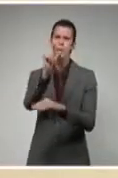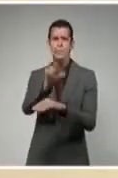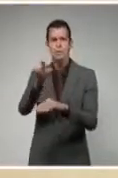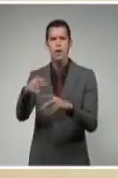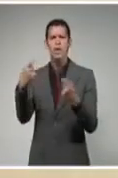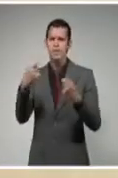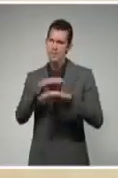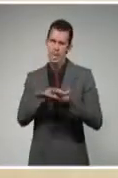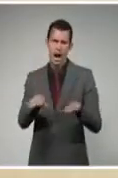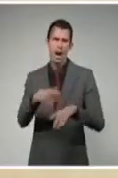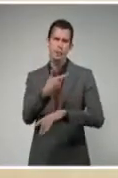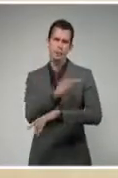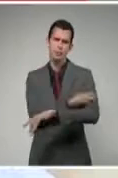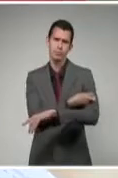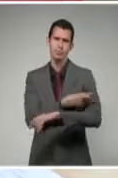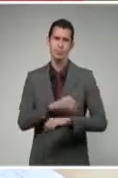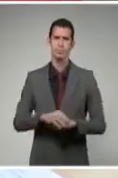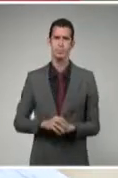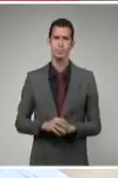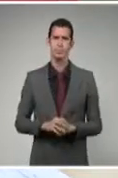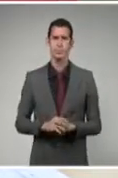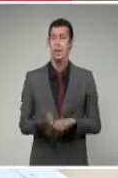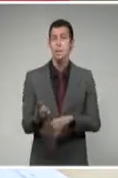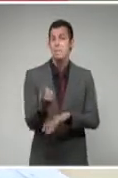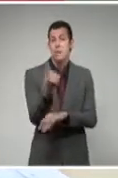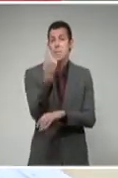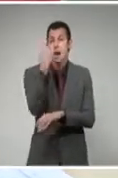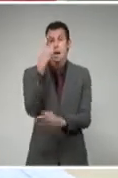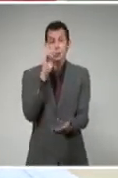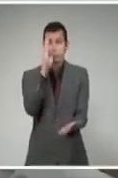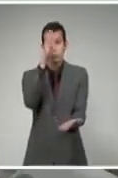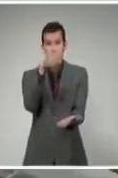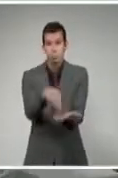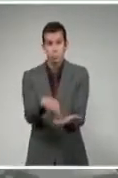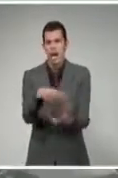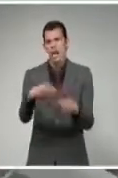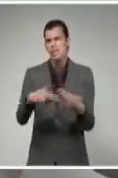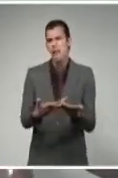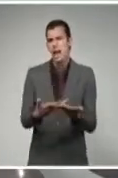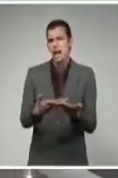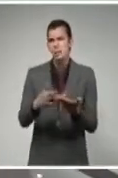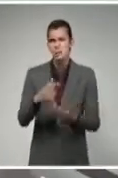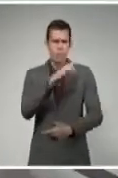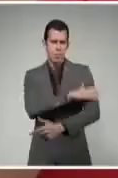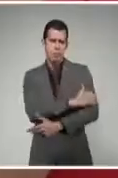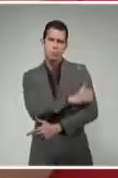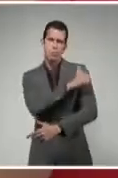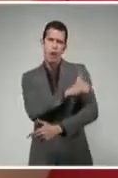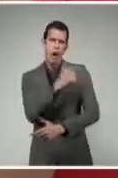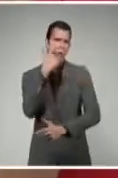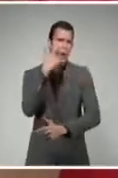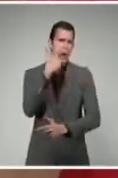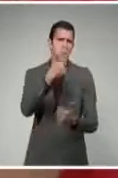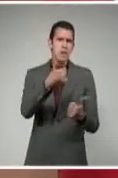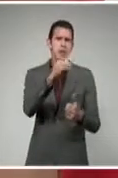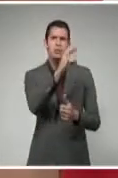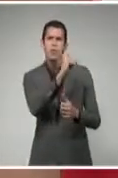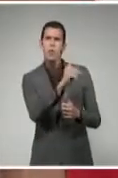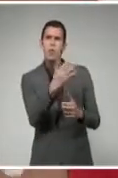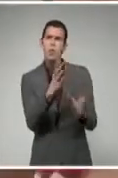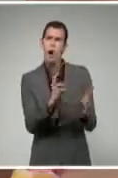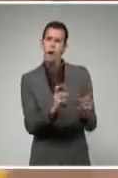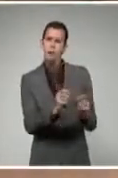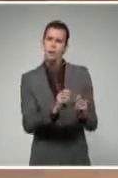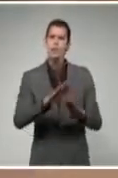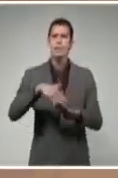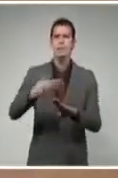de la toma de signos vitales, la consulta evaluadora de inclusión, el sujeto pasa al proceso de vacunación, un momento que deja a